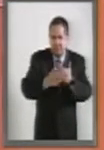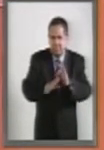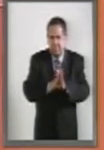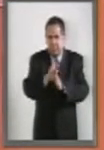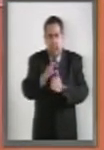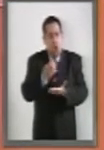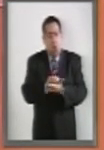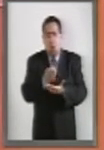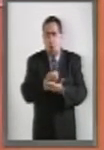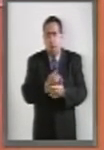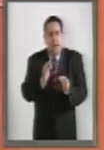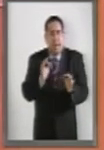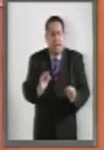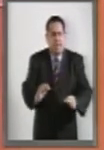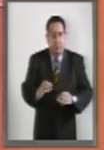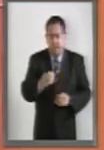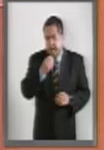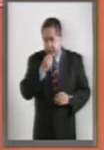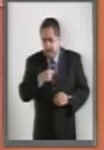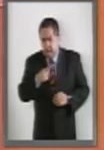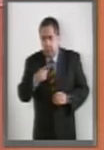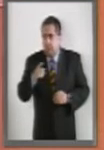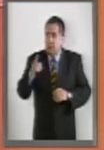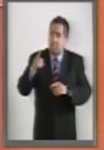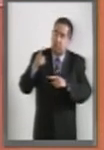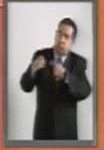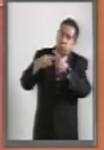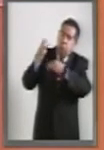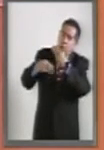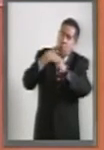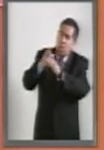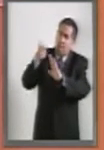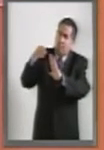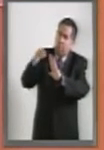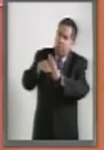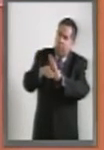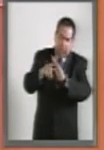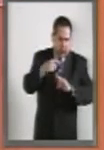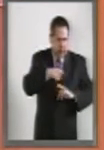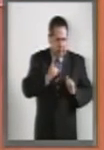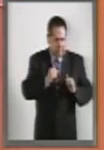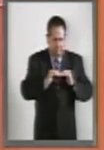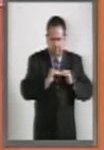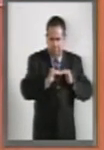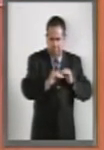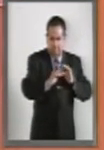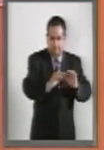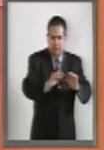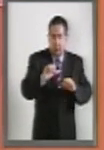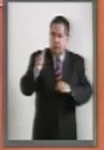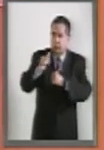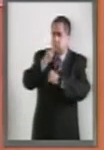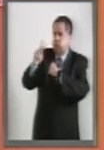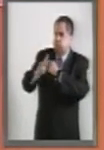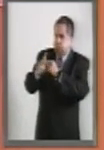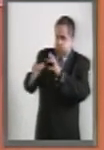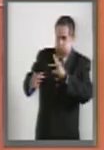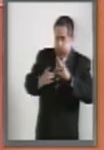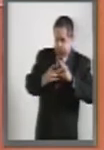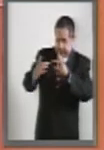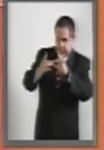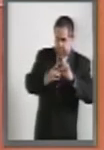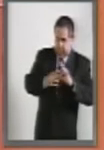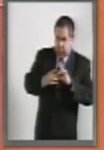su economía a pesar de la desaceleración económica mundial y en la franca recesión de países vinculados a